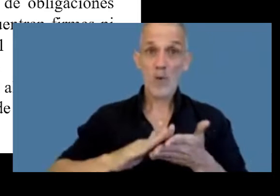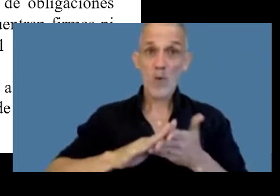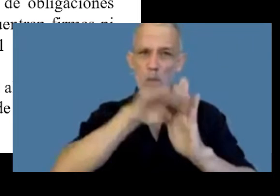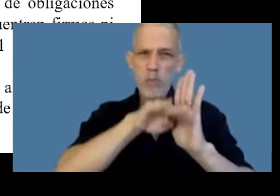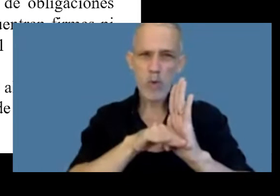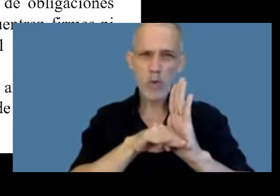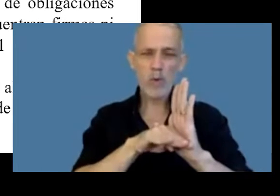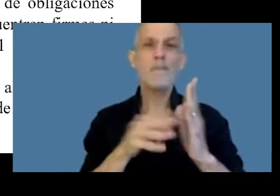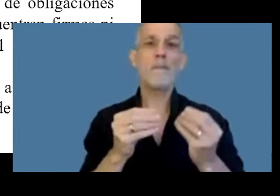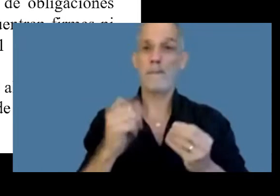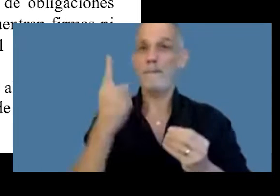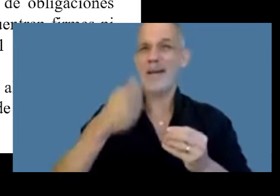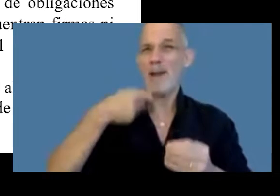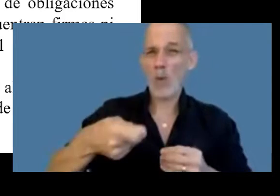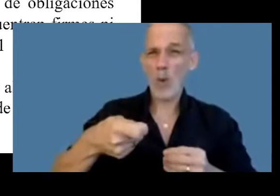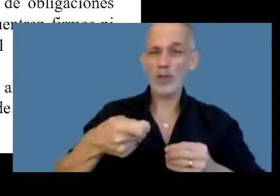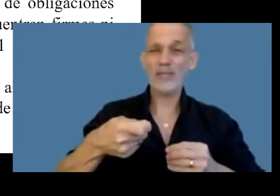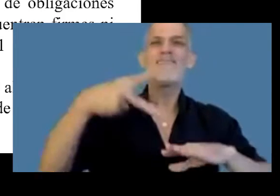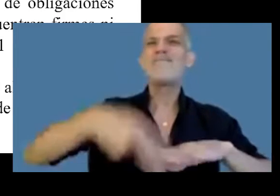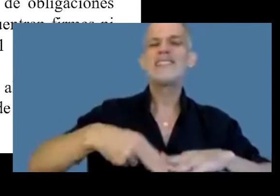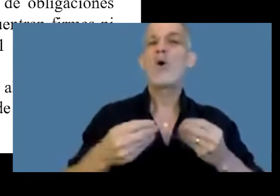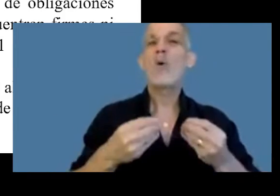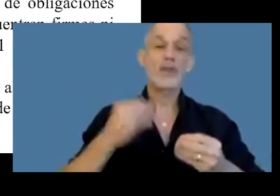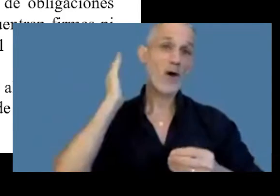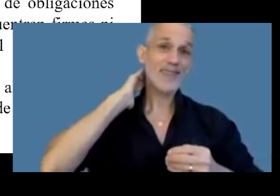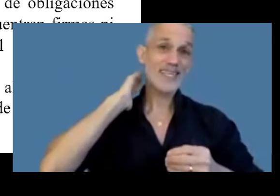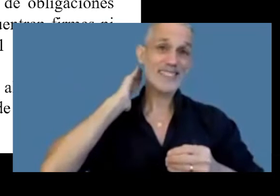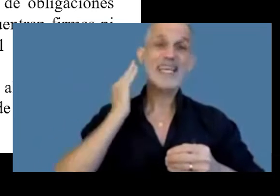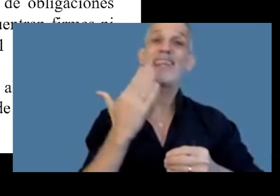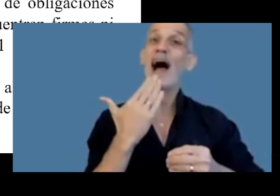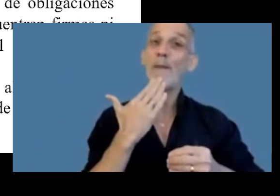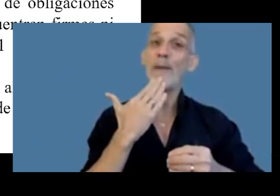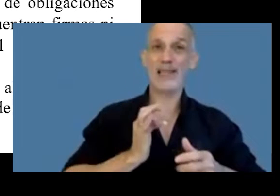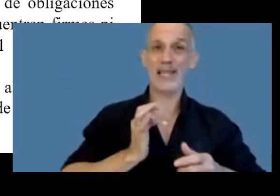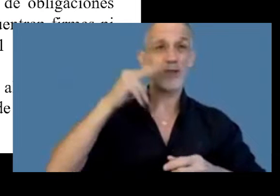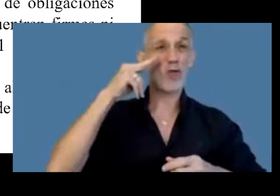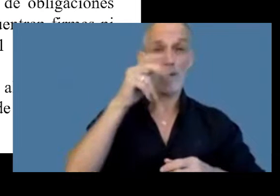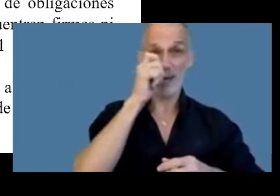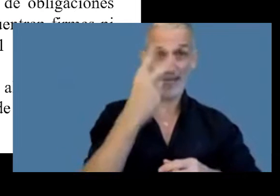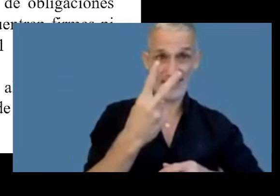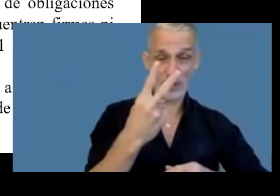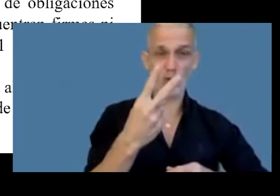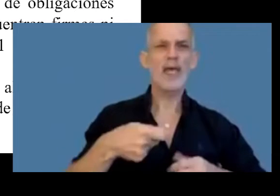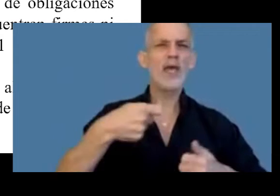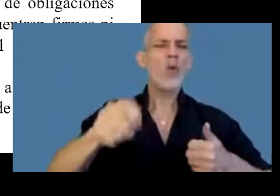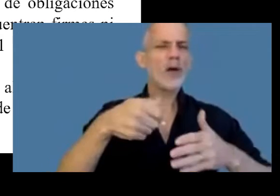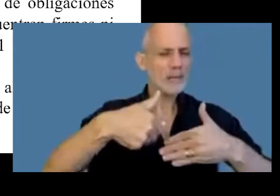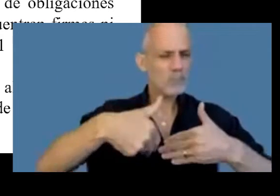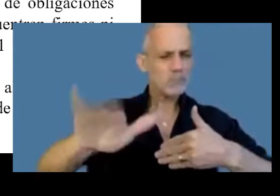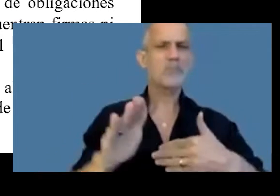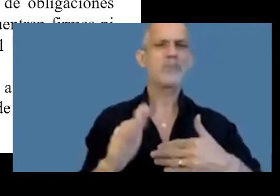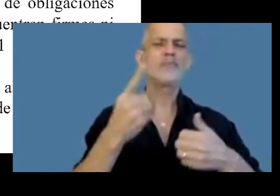la primer cuota estará venciendo el 16 de abril del 2022 y las cuotas subsiguientes el